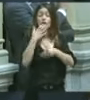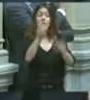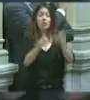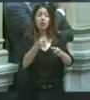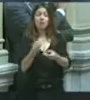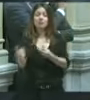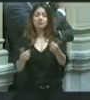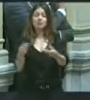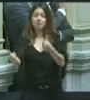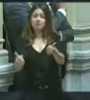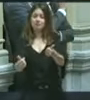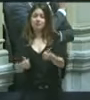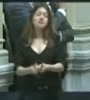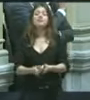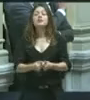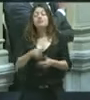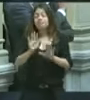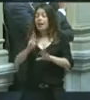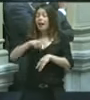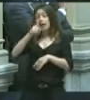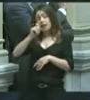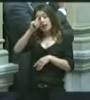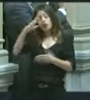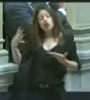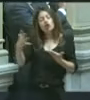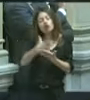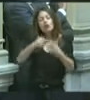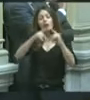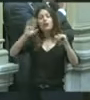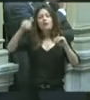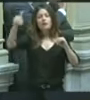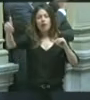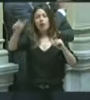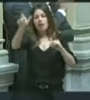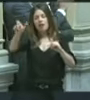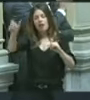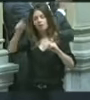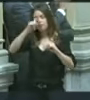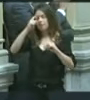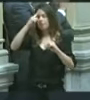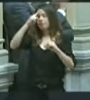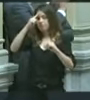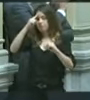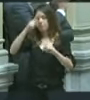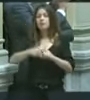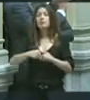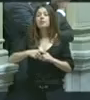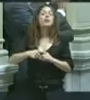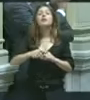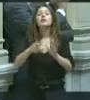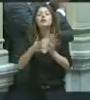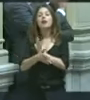tienen. Y permítame aquí recordar también a todos los que tenemos fuera de nuestras fronteras. Conjuguemos esas palabras sin recelo al